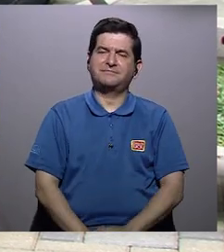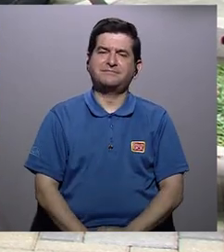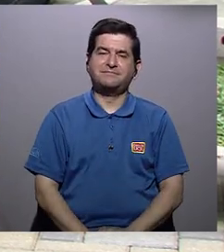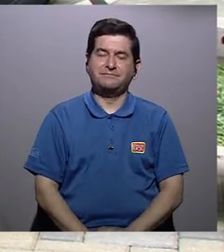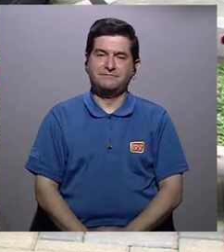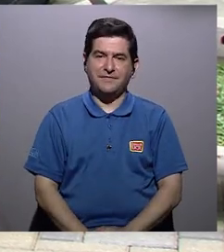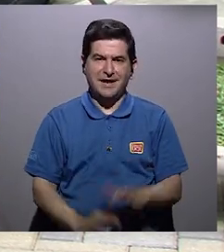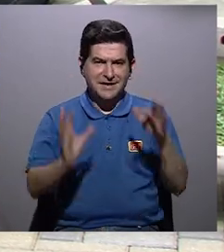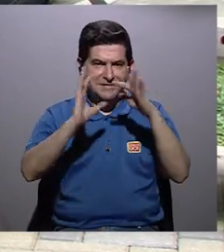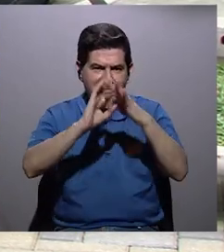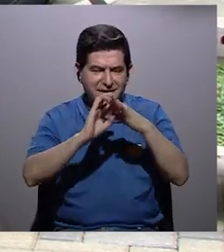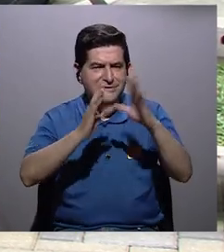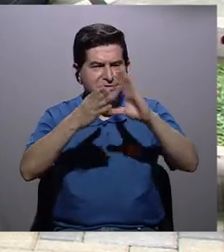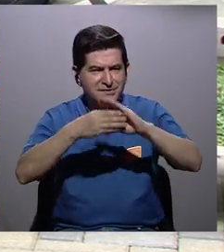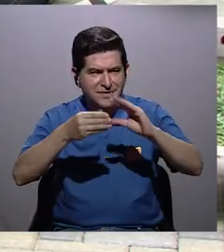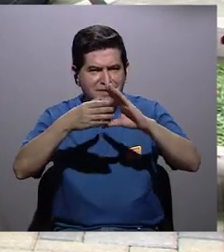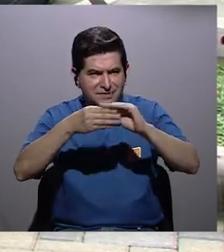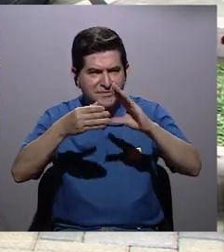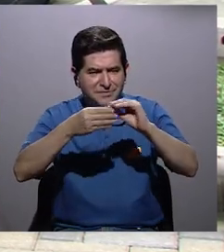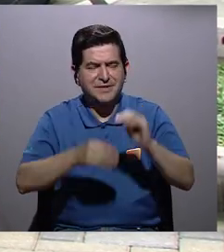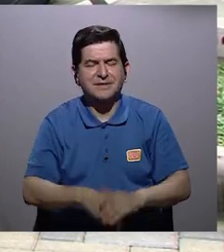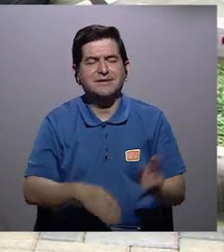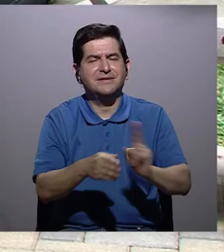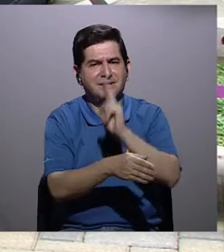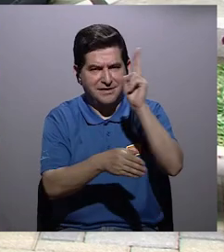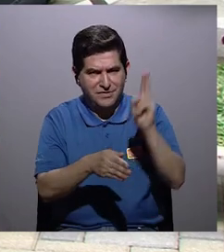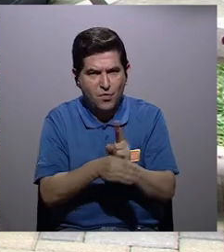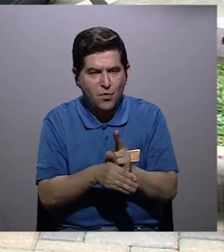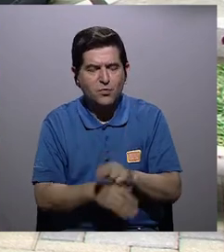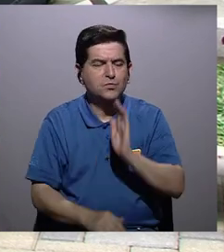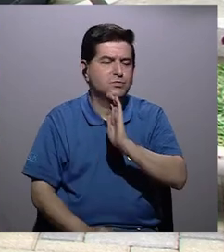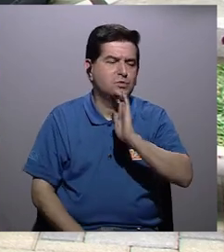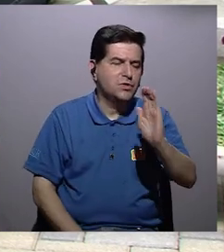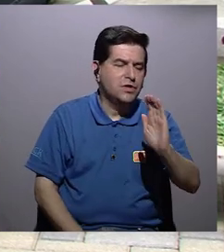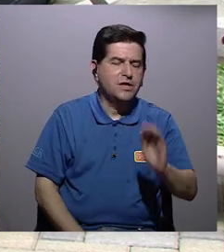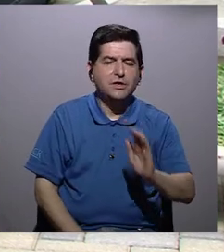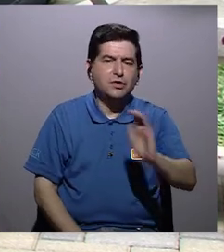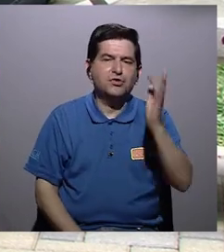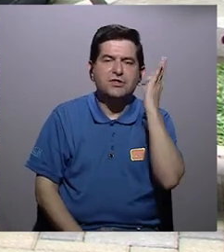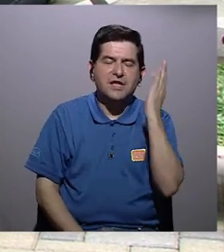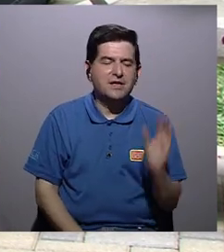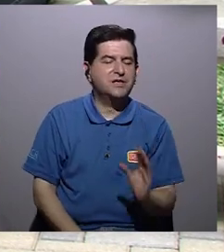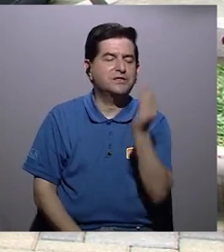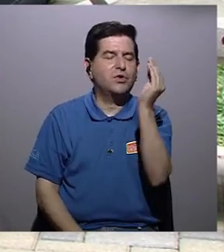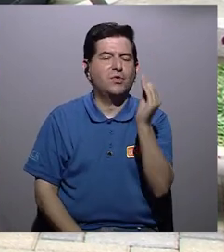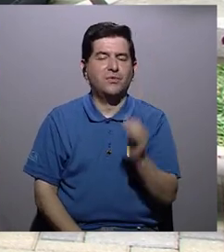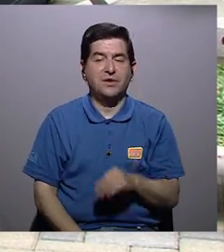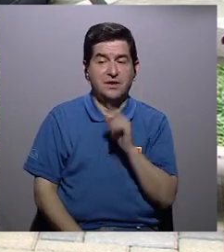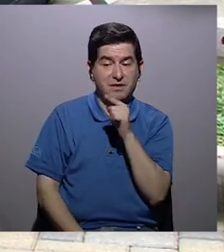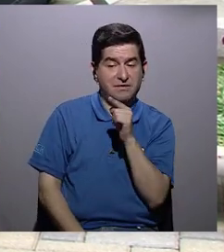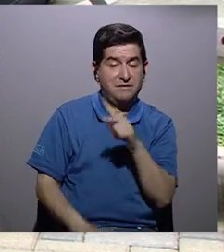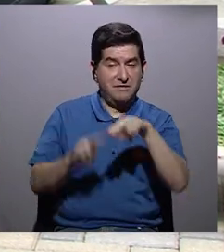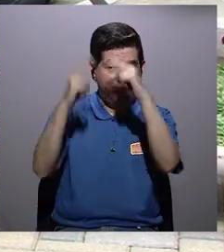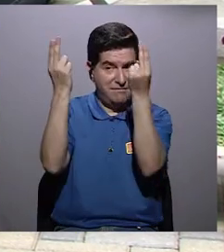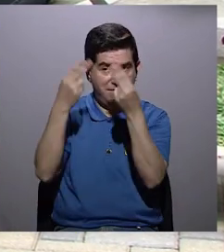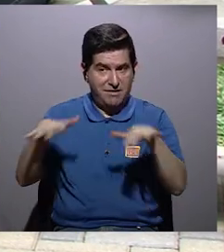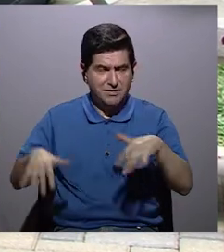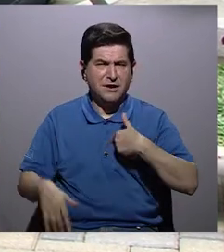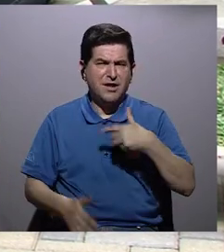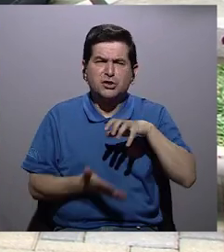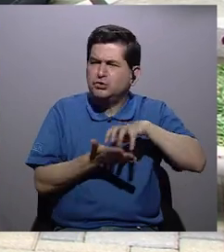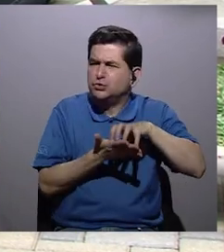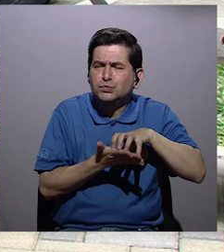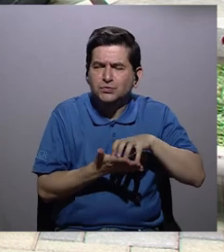A propósito de esto que estábamos conversando, ¿verdad?, de los usos que le dan los niños, niñas, adolescentes al internet, me quedó la duda,